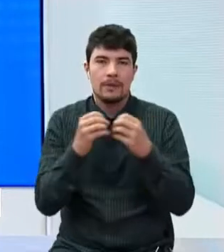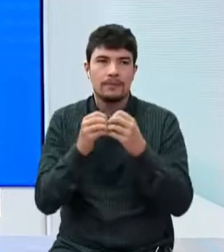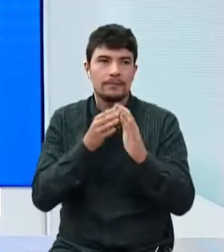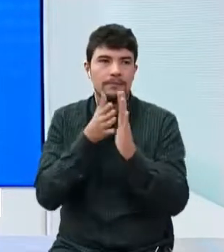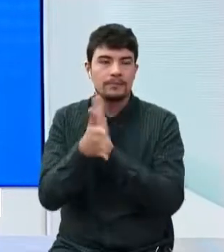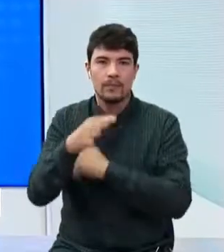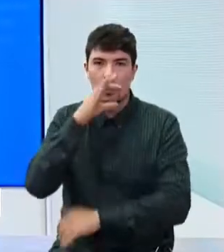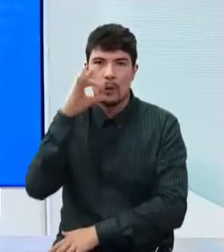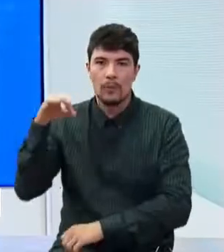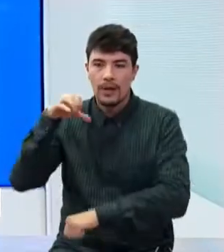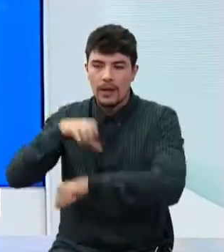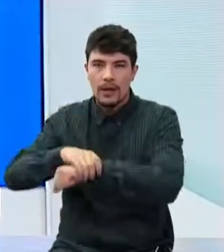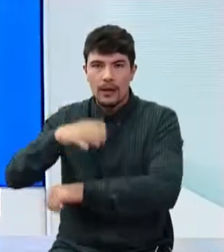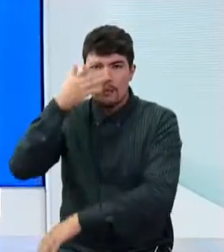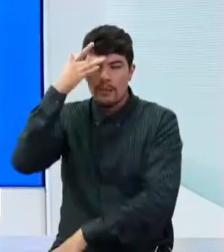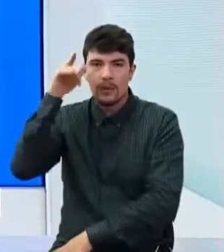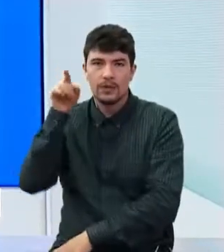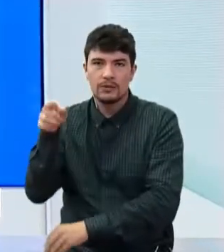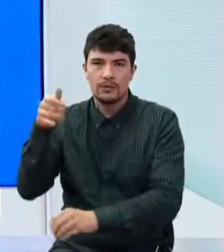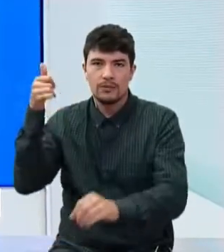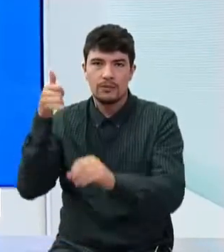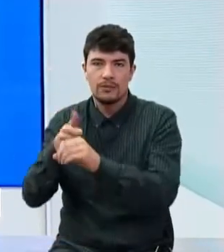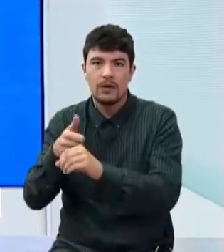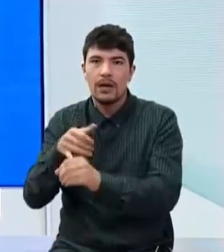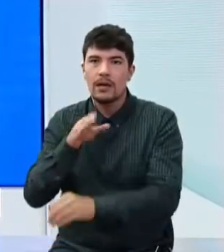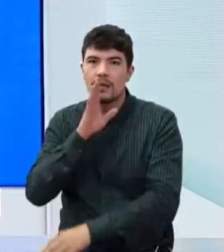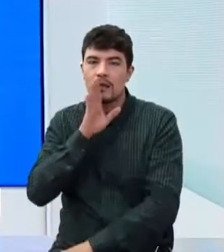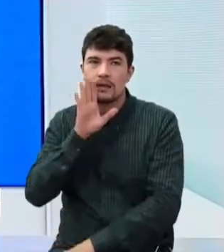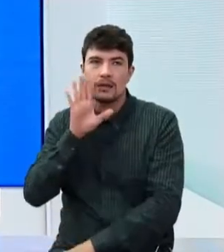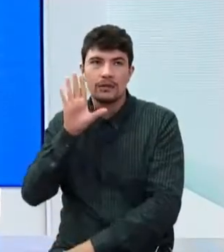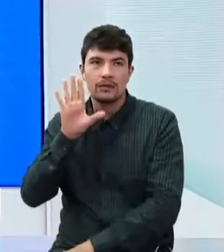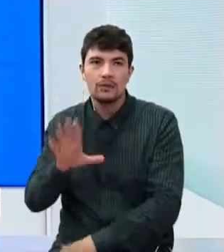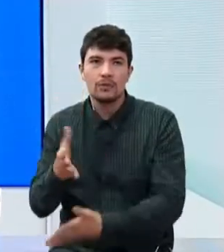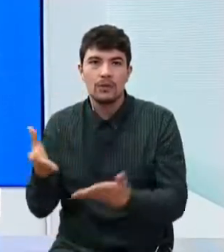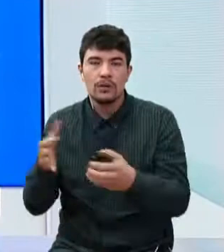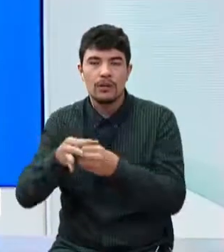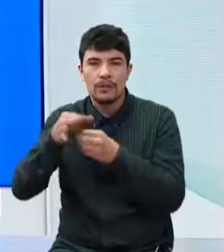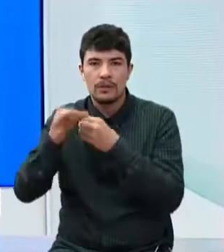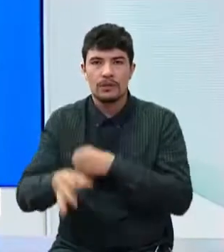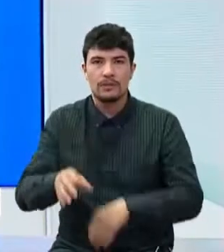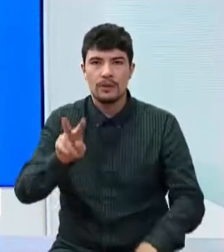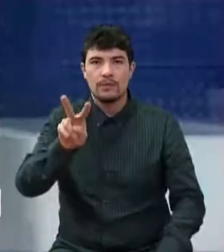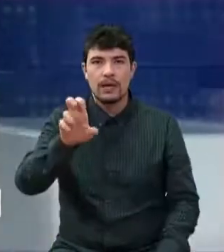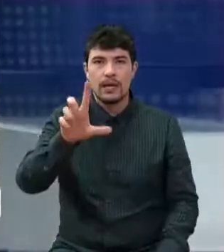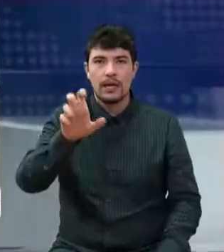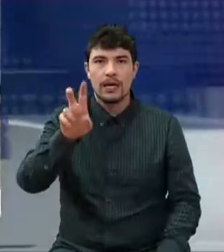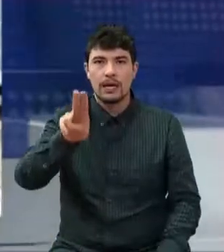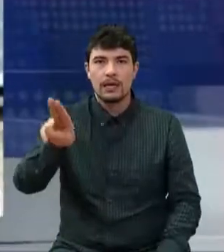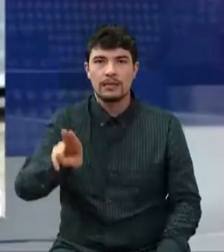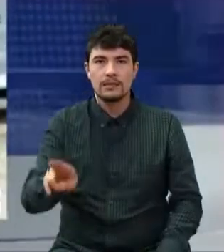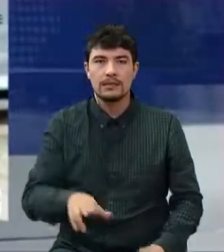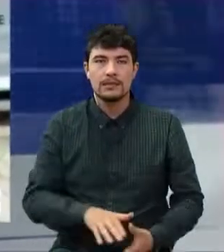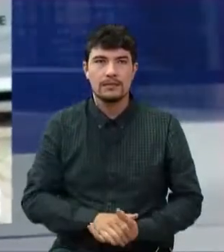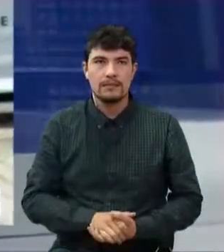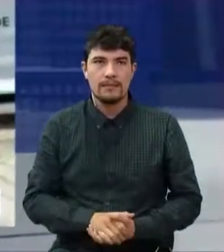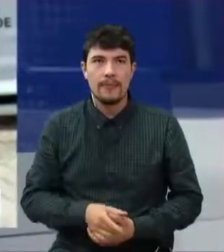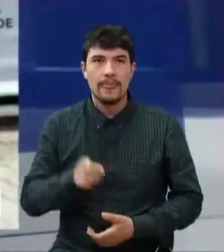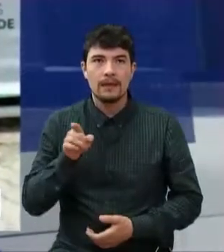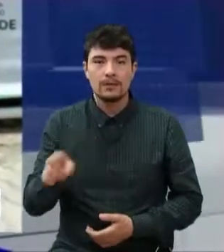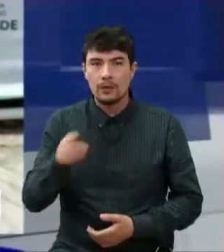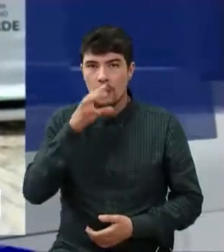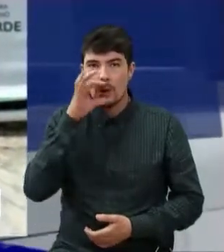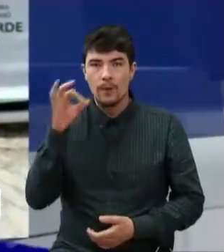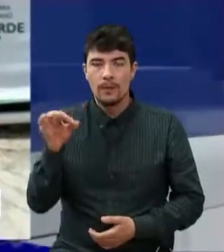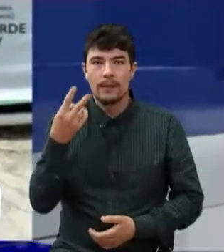un hombre fue capturado por el delito de acceso carnal violento en el municipio de Vélez. La captura de este